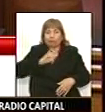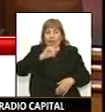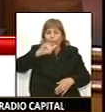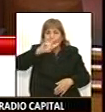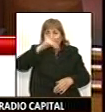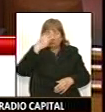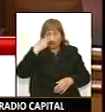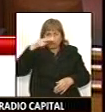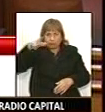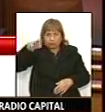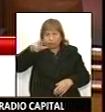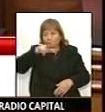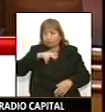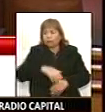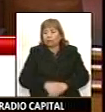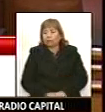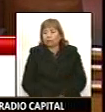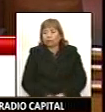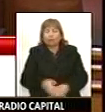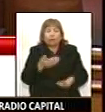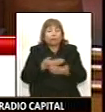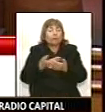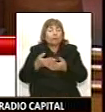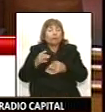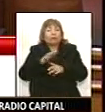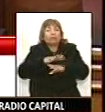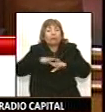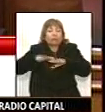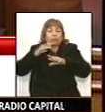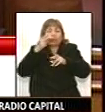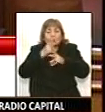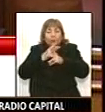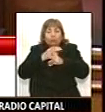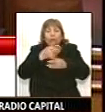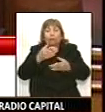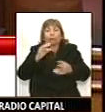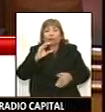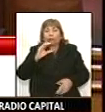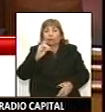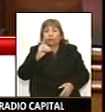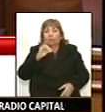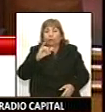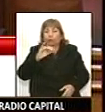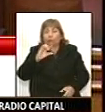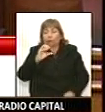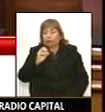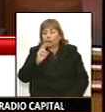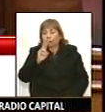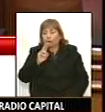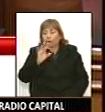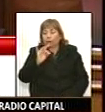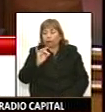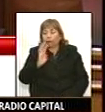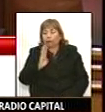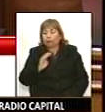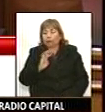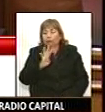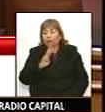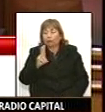no tripuladas en el marco del proyecto de inversión con código unificado